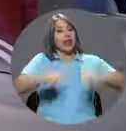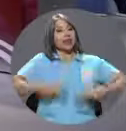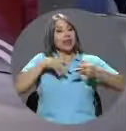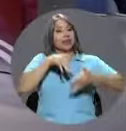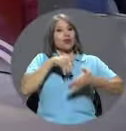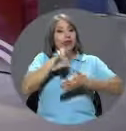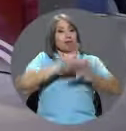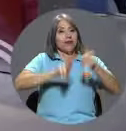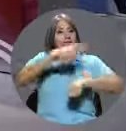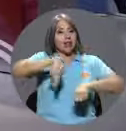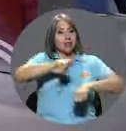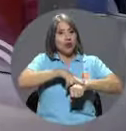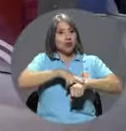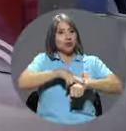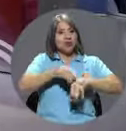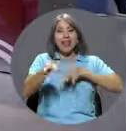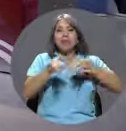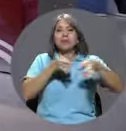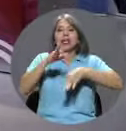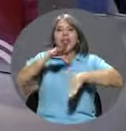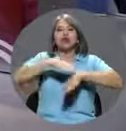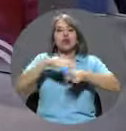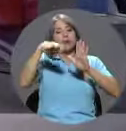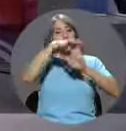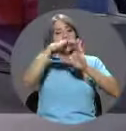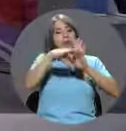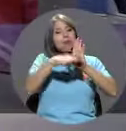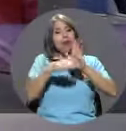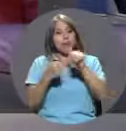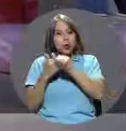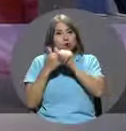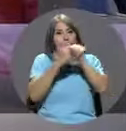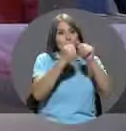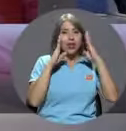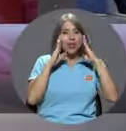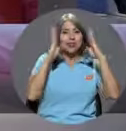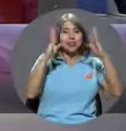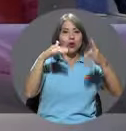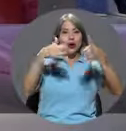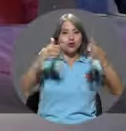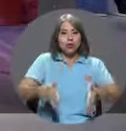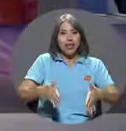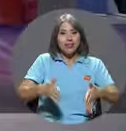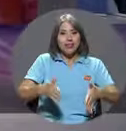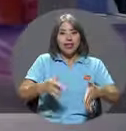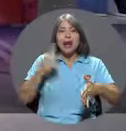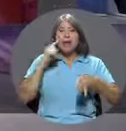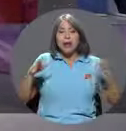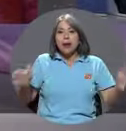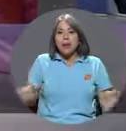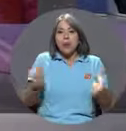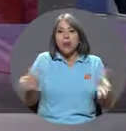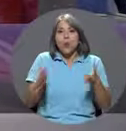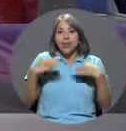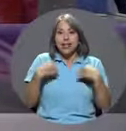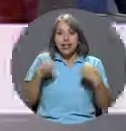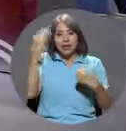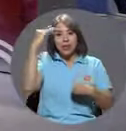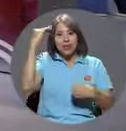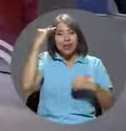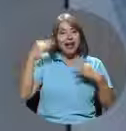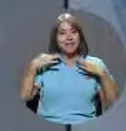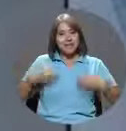vicerectora de Vida Estudiantil de la Universidad Nacional, quien explica una mirada, el protocolo de atención es de la población estudiantil en función de